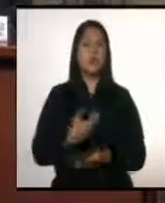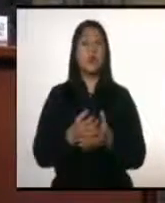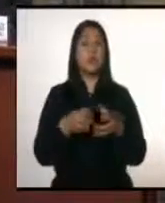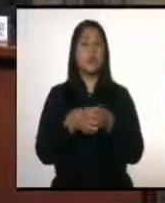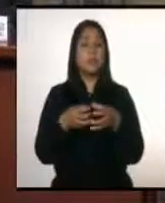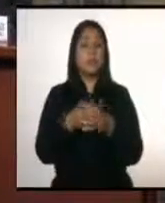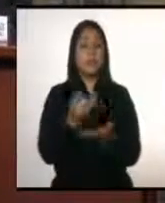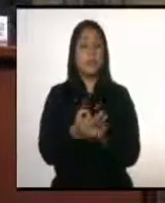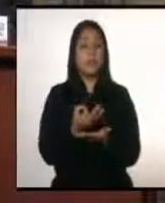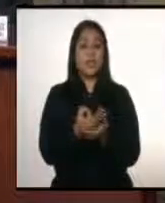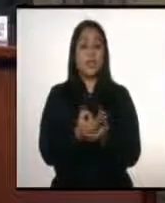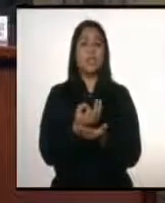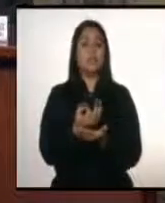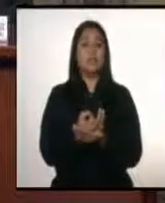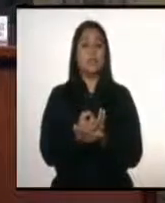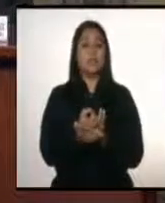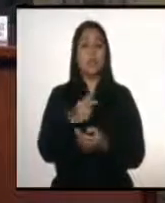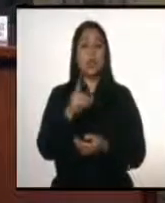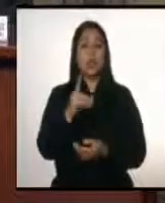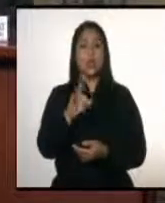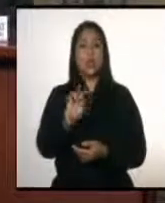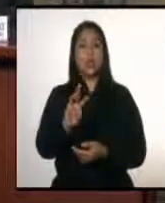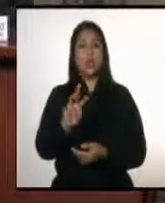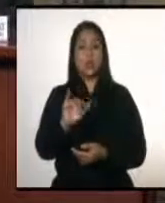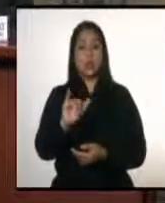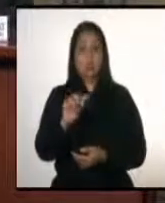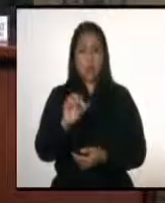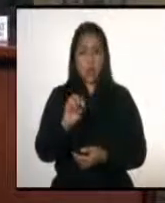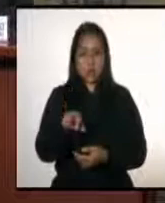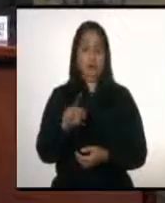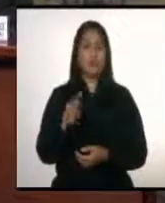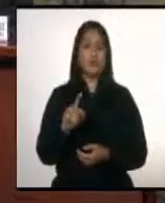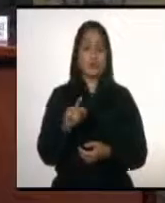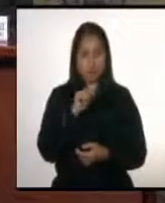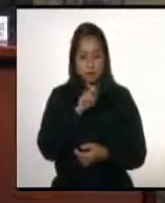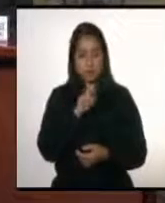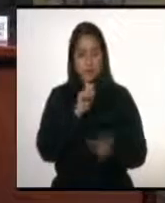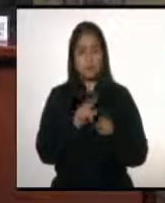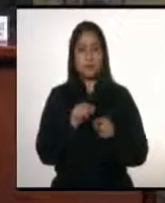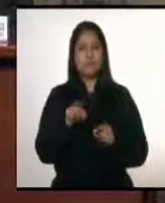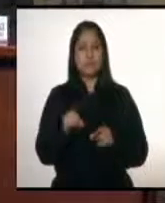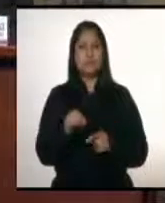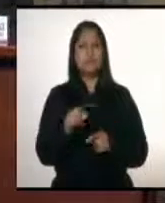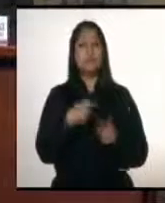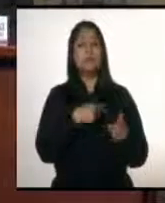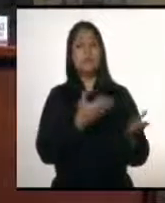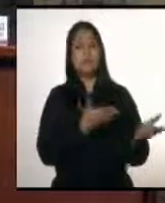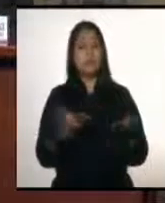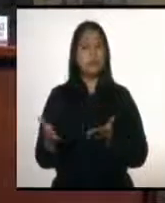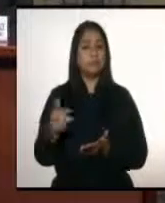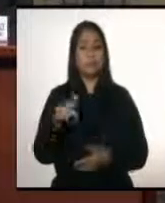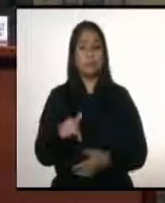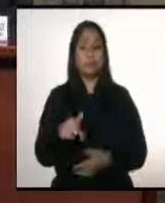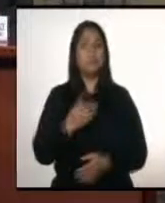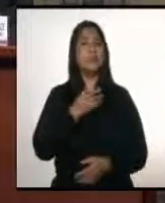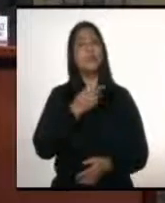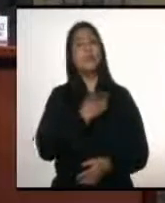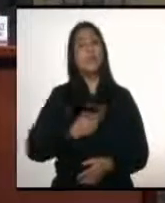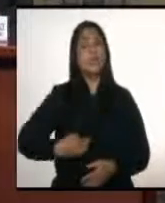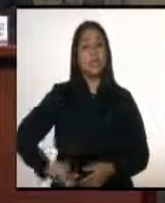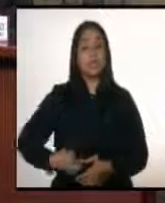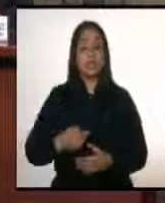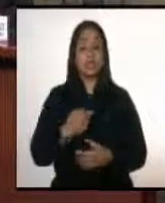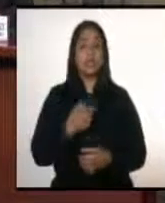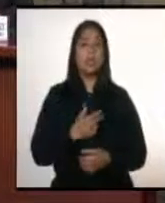República, Dwight Martínez. En este momento le doy y le cedo la palabra al señor presidente de la